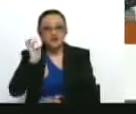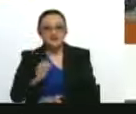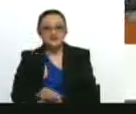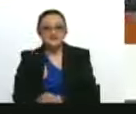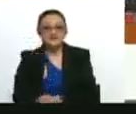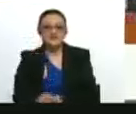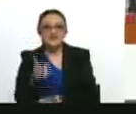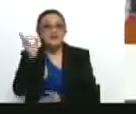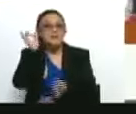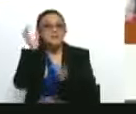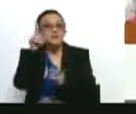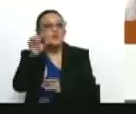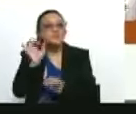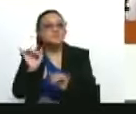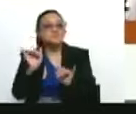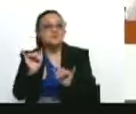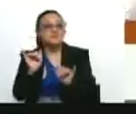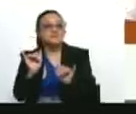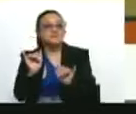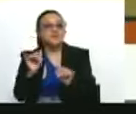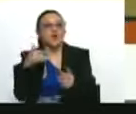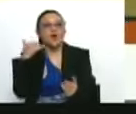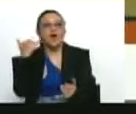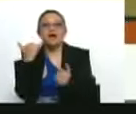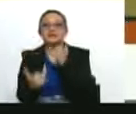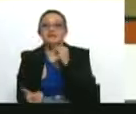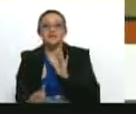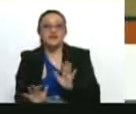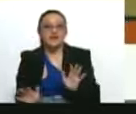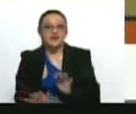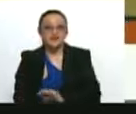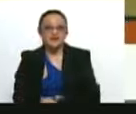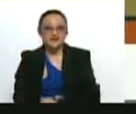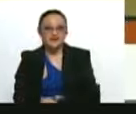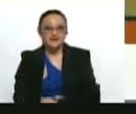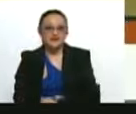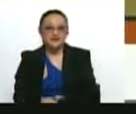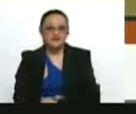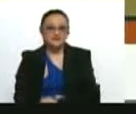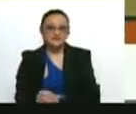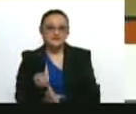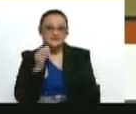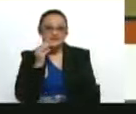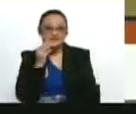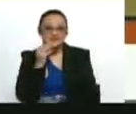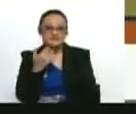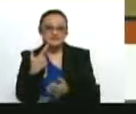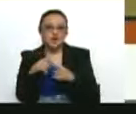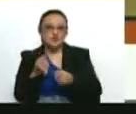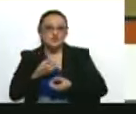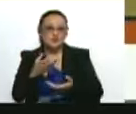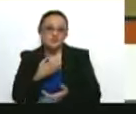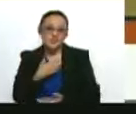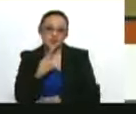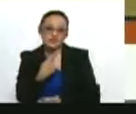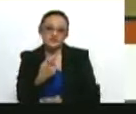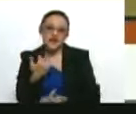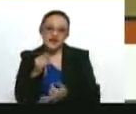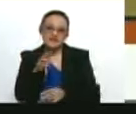Ella se inventó su cuento y que hasta el final. Los orientales tenemos para eso otra expresión que no puedo decirle aquí porque hay